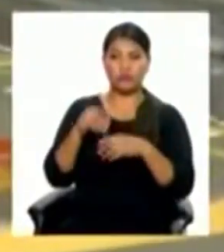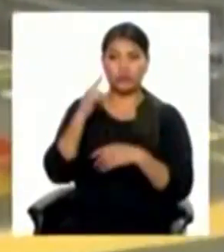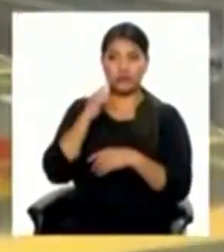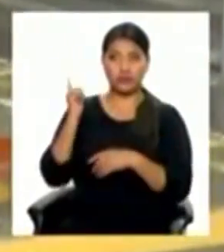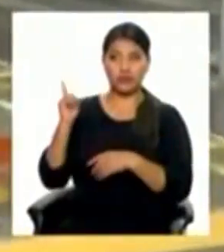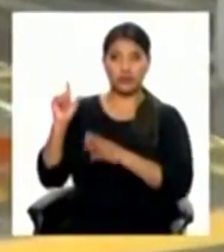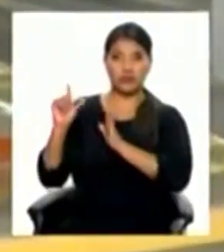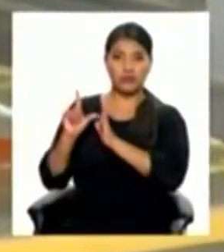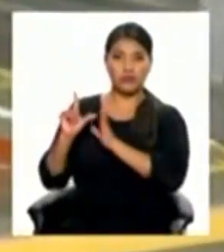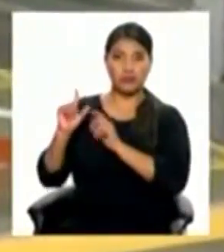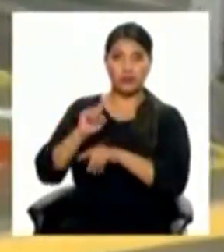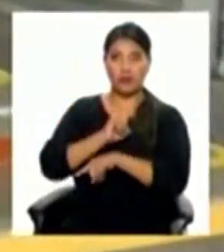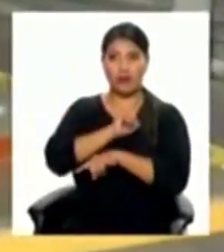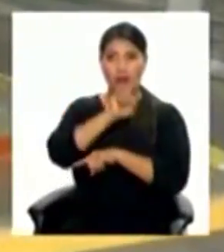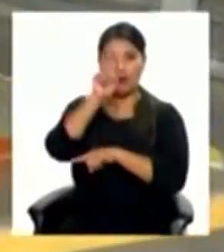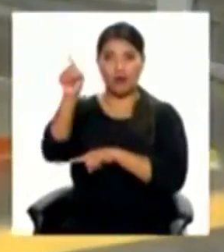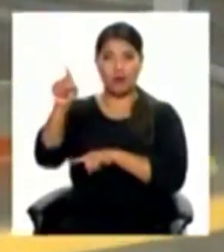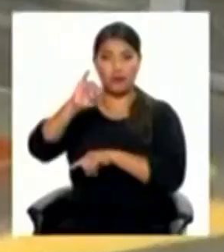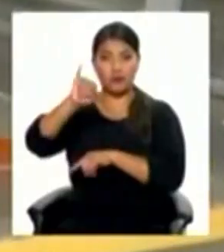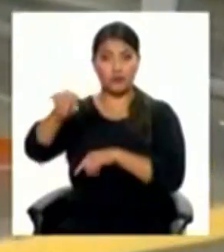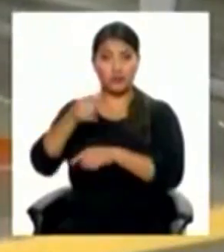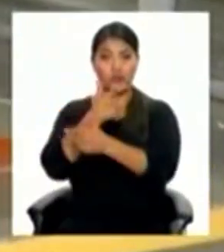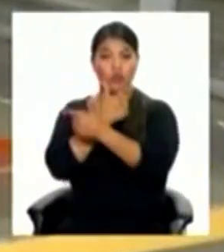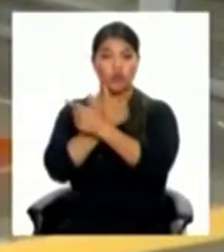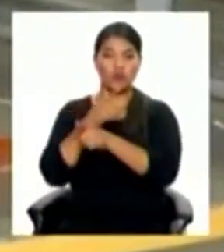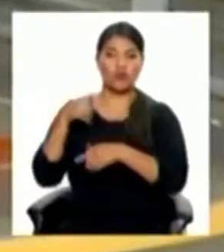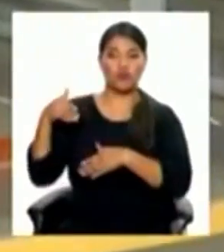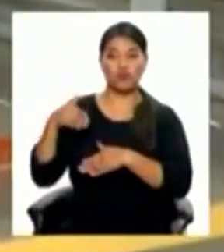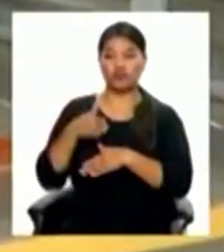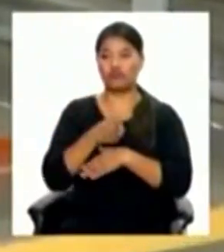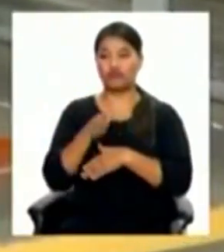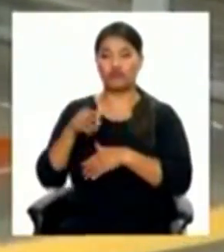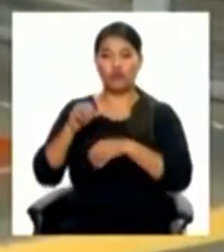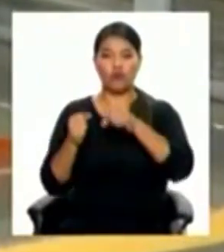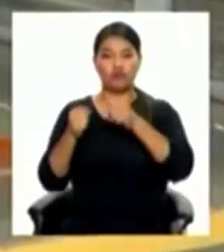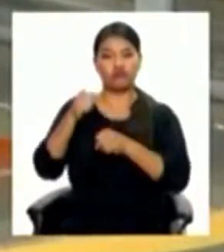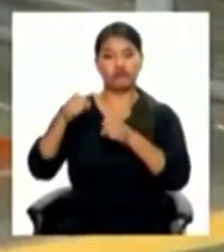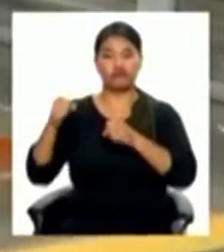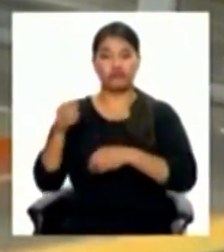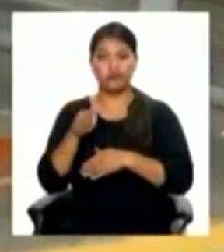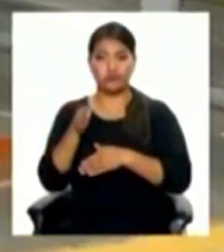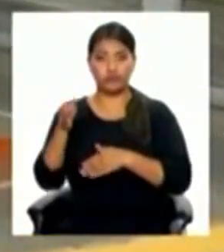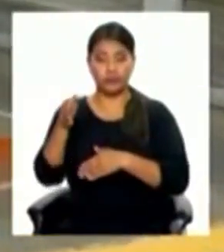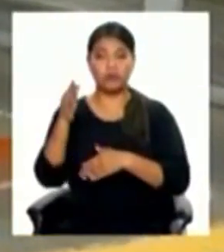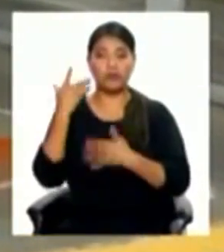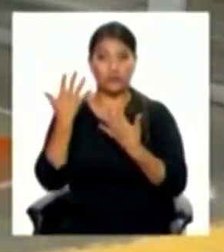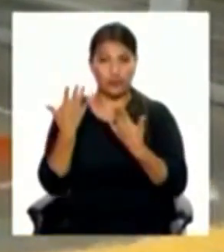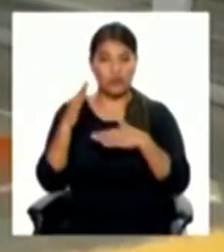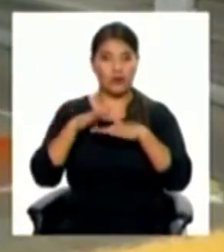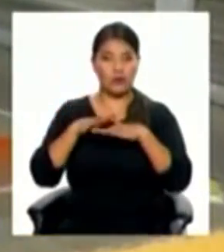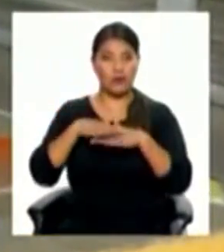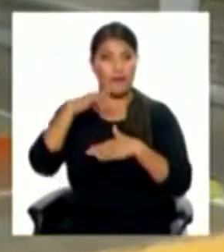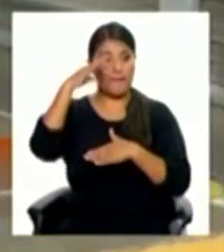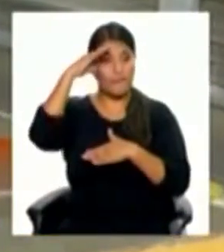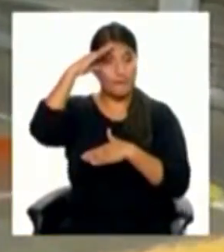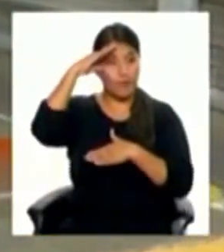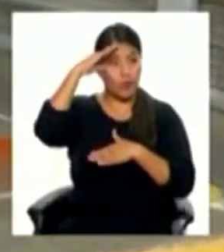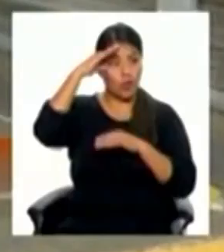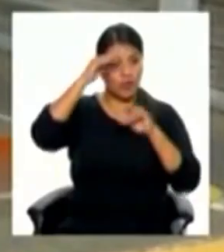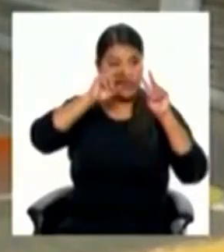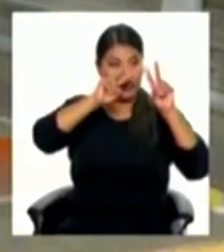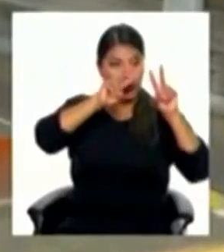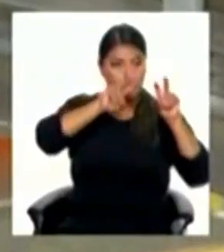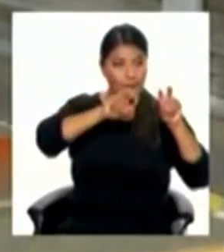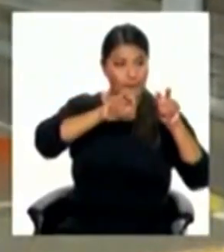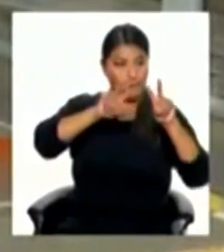Lima hacia San Juan del Lurigancho. Según podemos observar en estos momentos, están haciendo ya un trabajo de investigación tanto